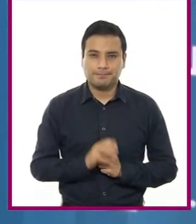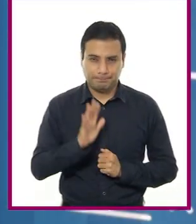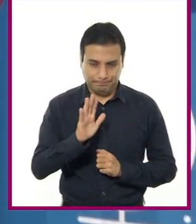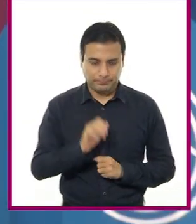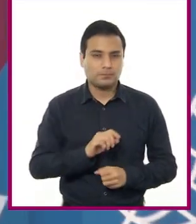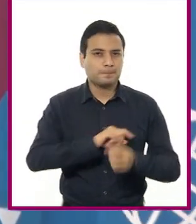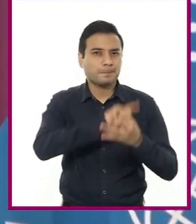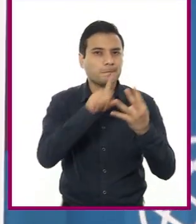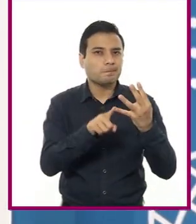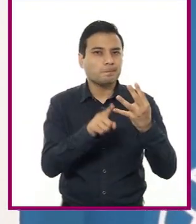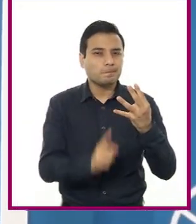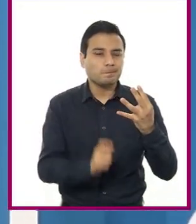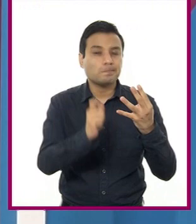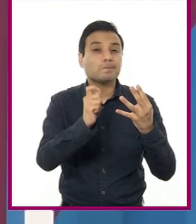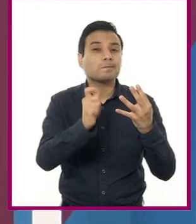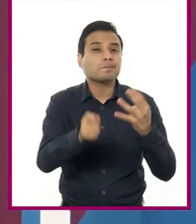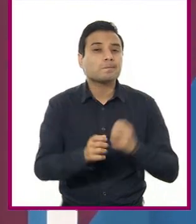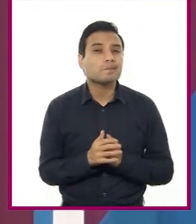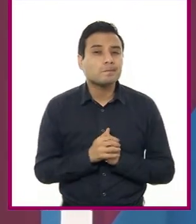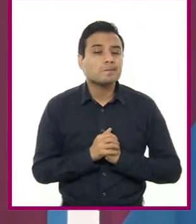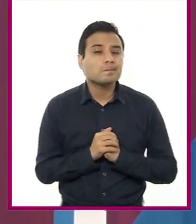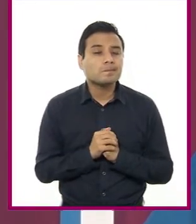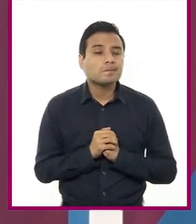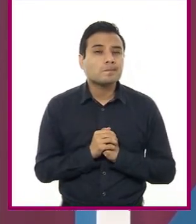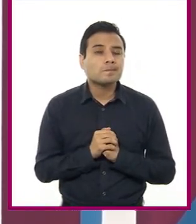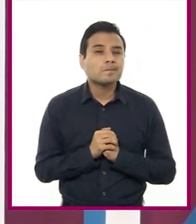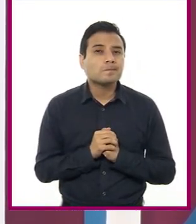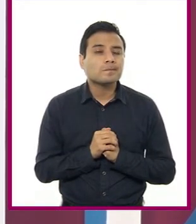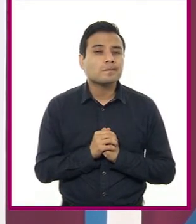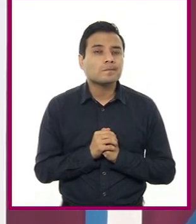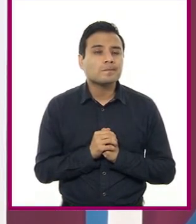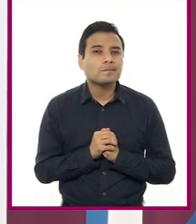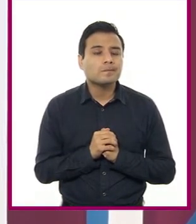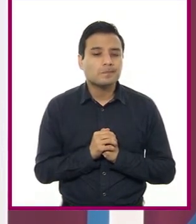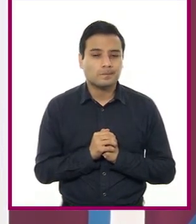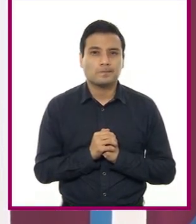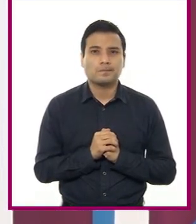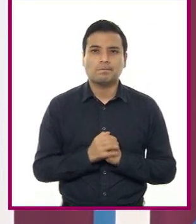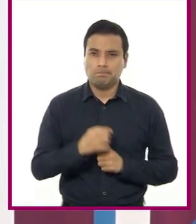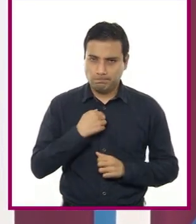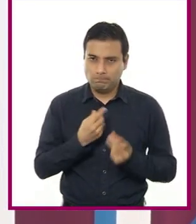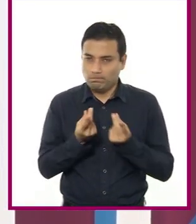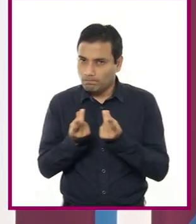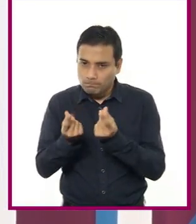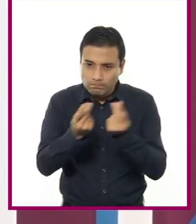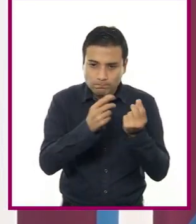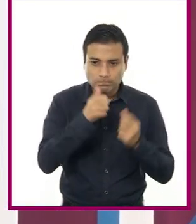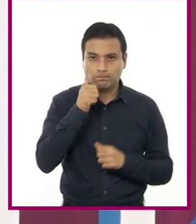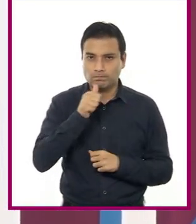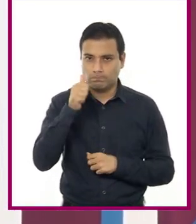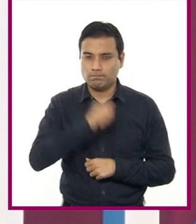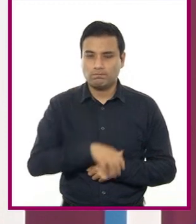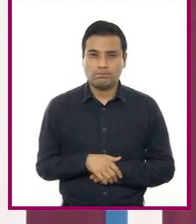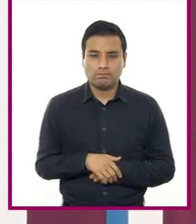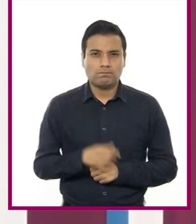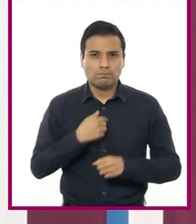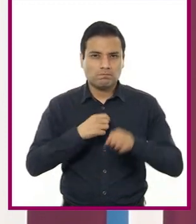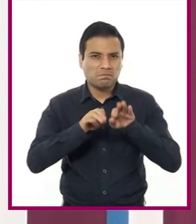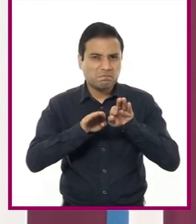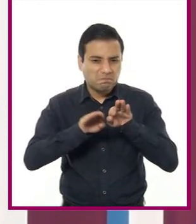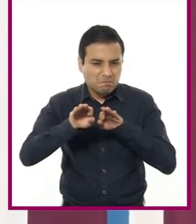reconoce la autoridad cuando quien desempeña un cargo público lo hace de forma eficiente, actúa orientado a